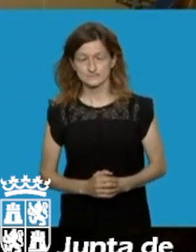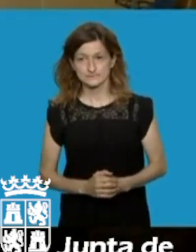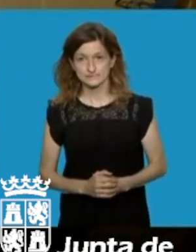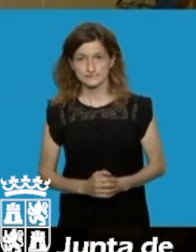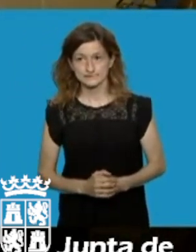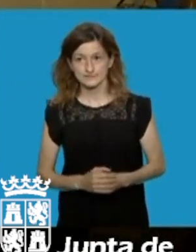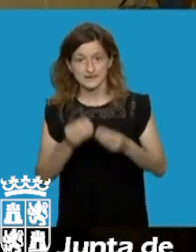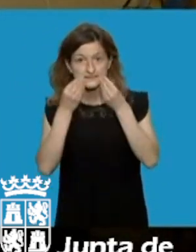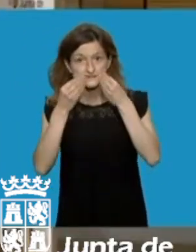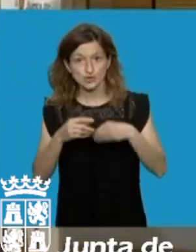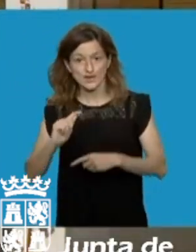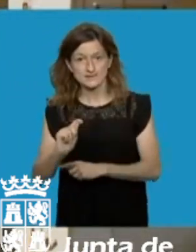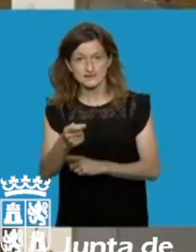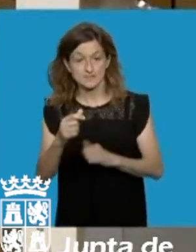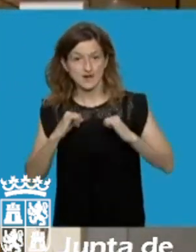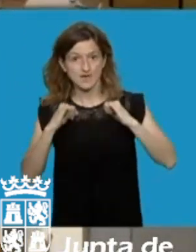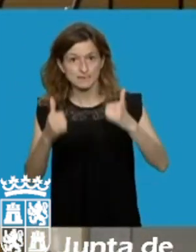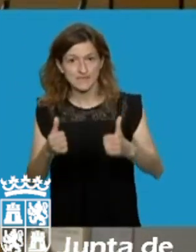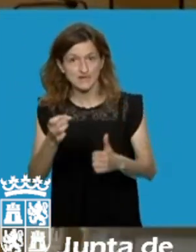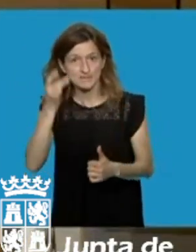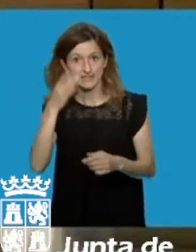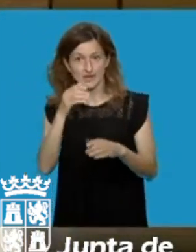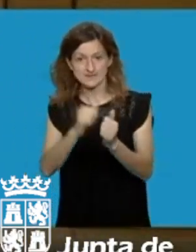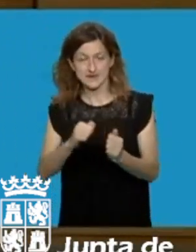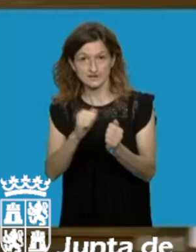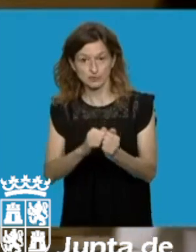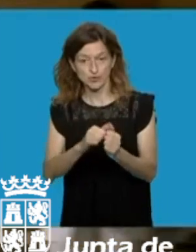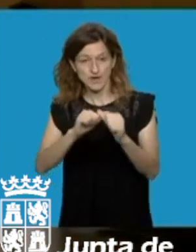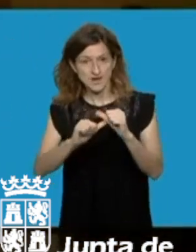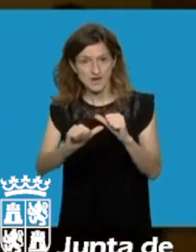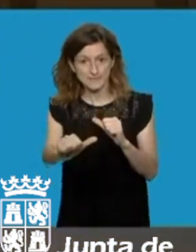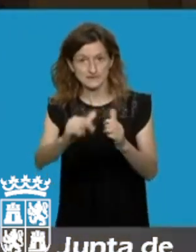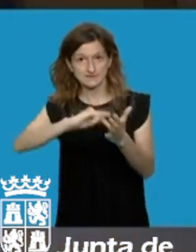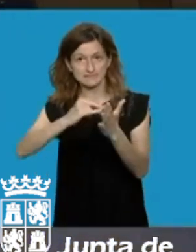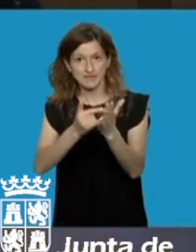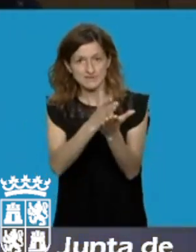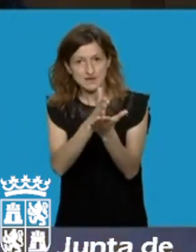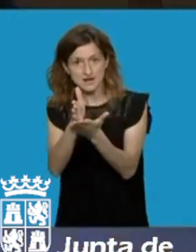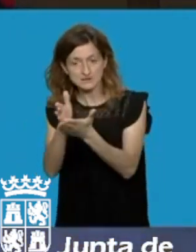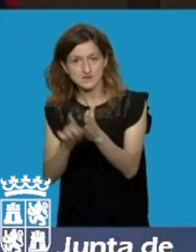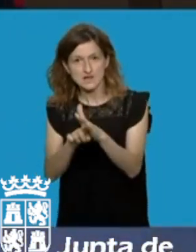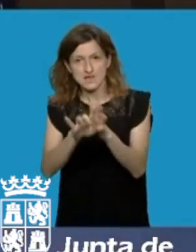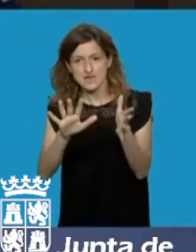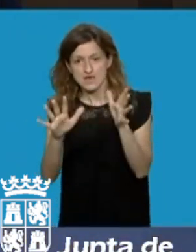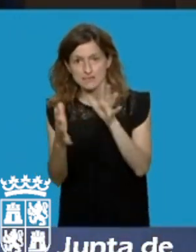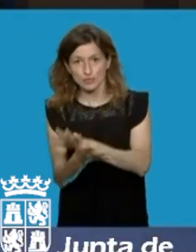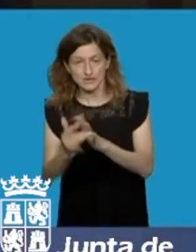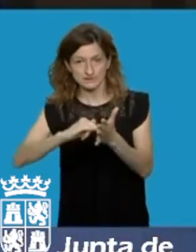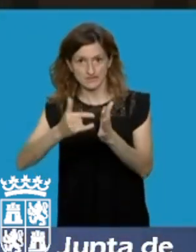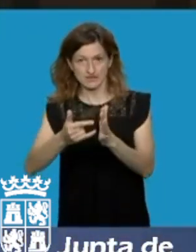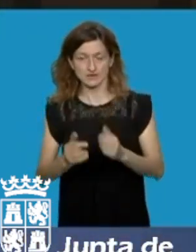La historia de la esgrima comienza con la invención del hierro y a partir de ahí sus técnicas han ido evolucionando con la